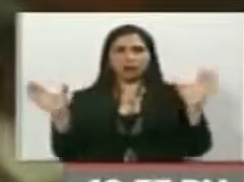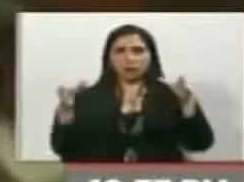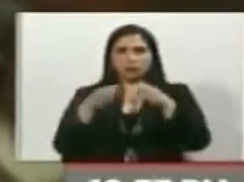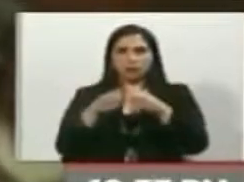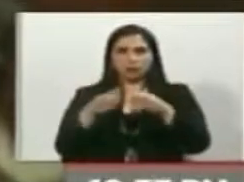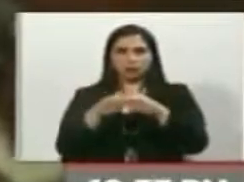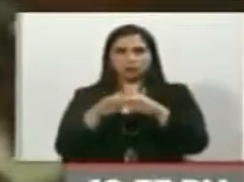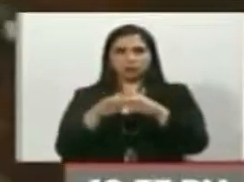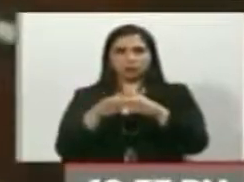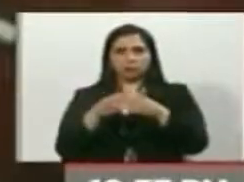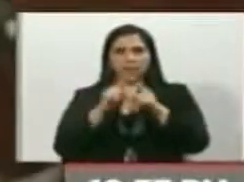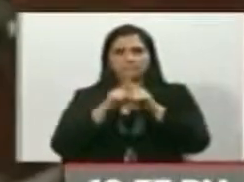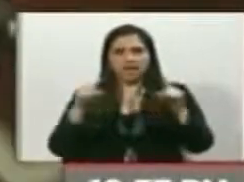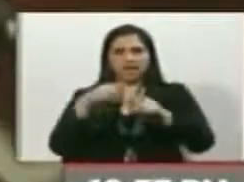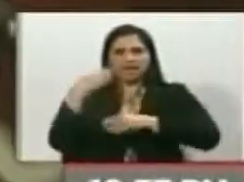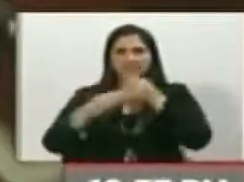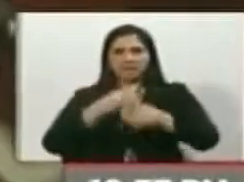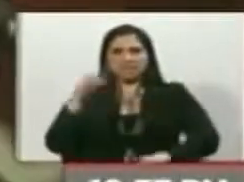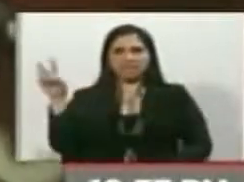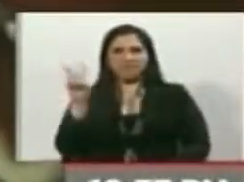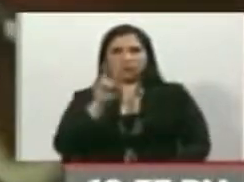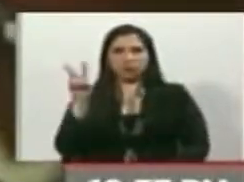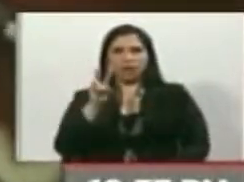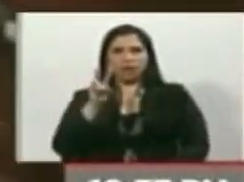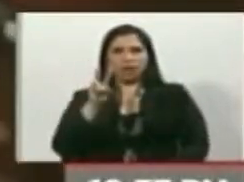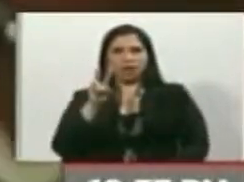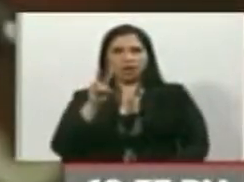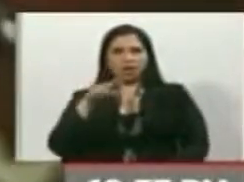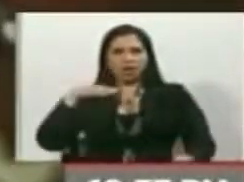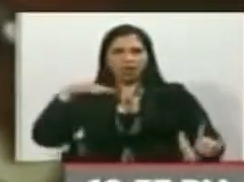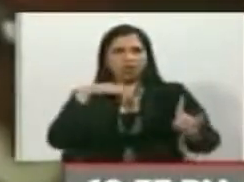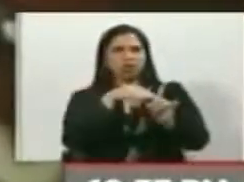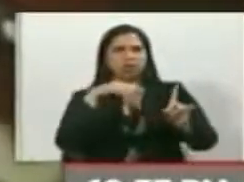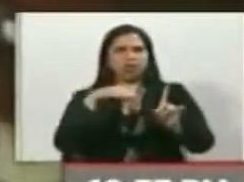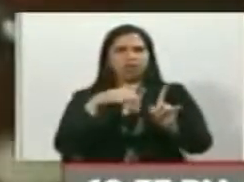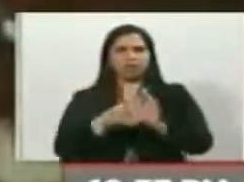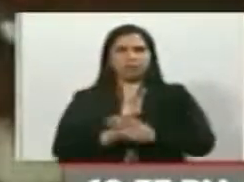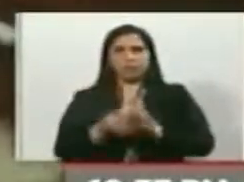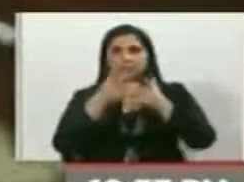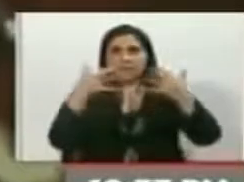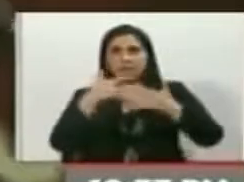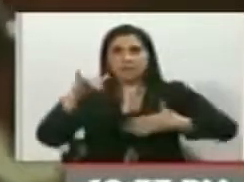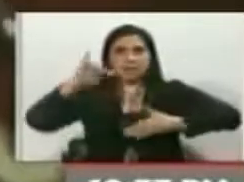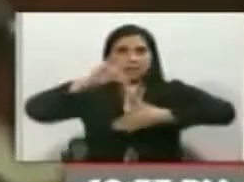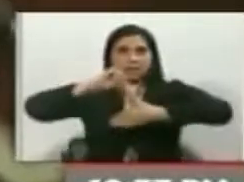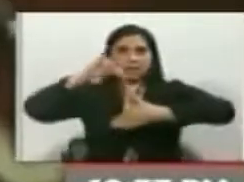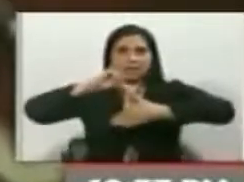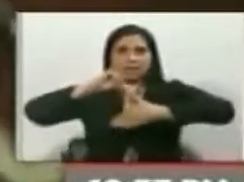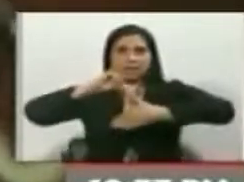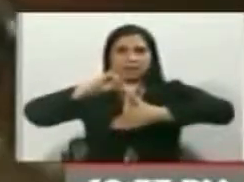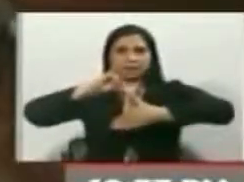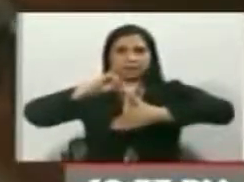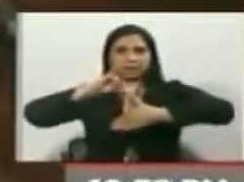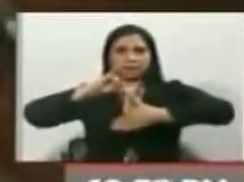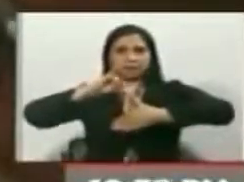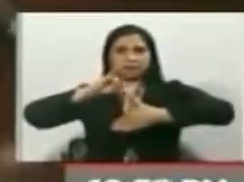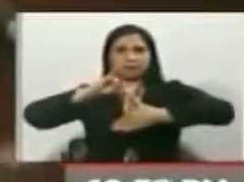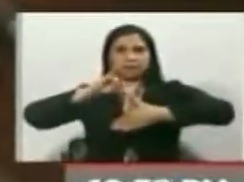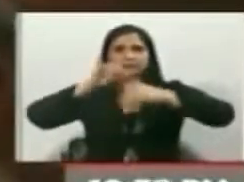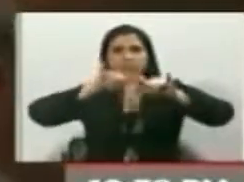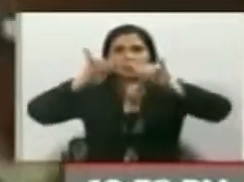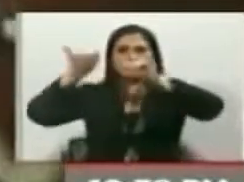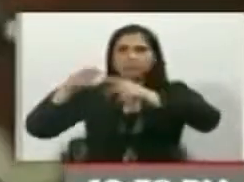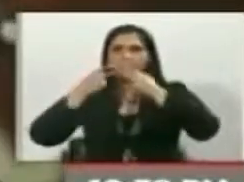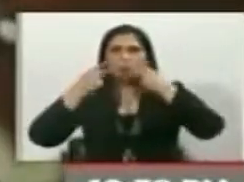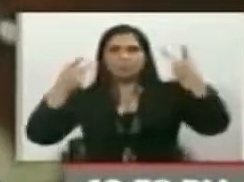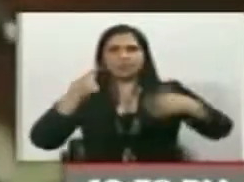para aplicarle a Venezuela la Carta Interamericana. Y en el mismo mensaje